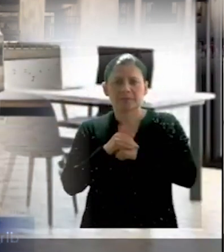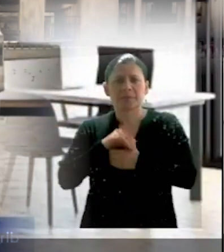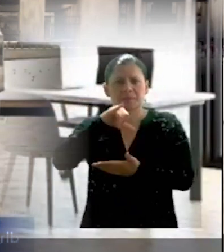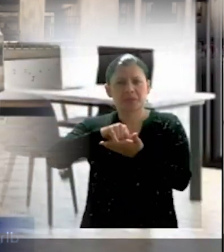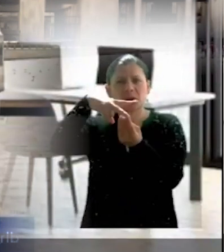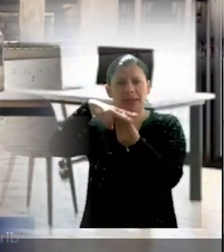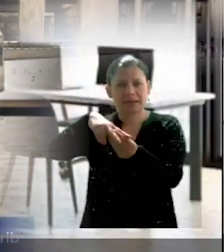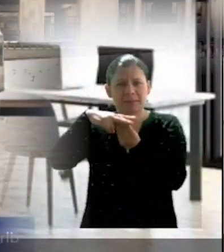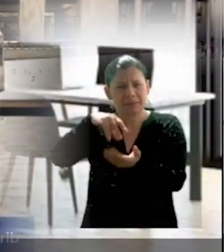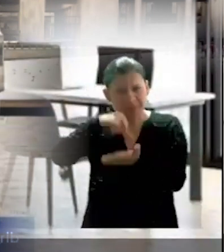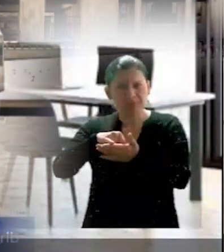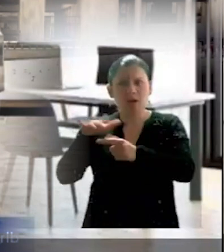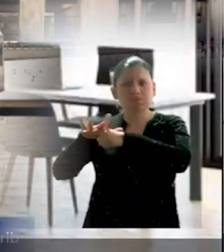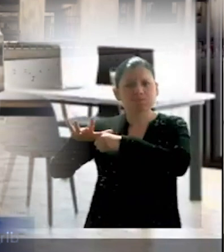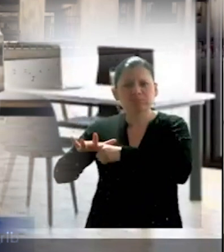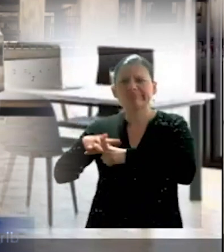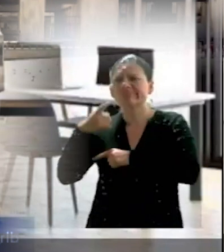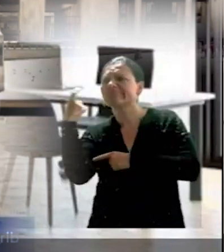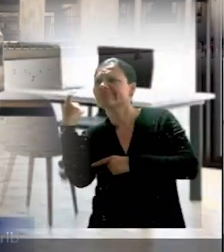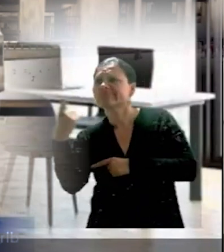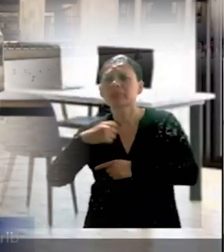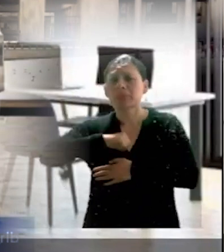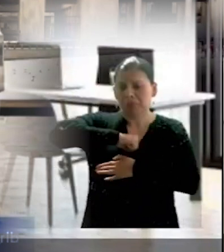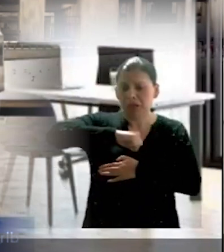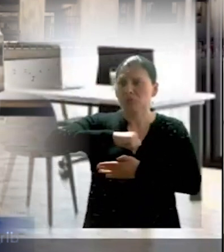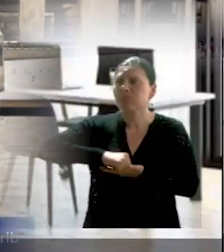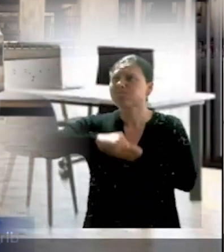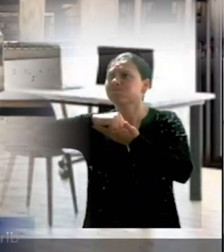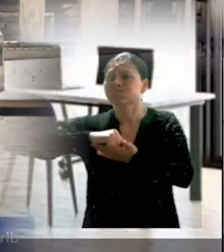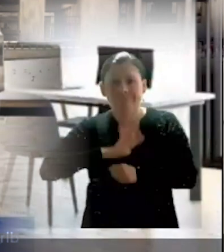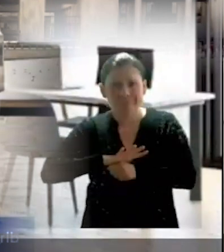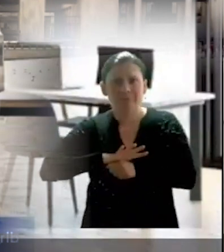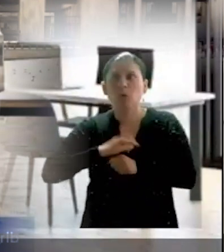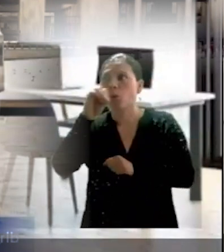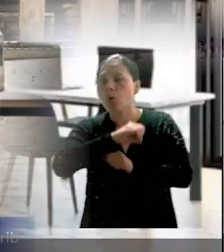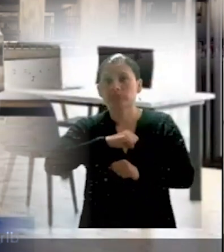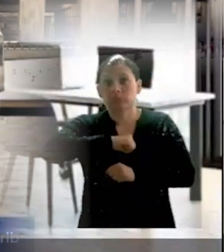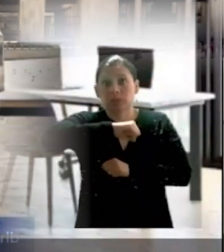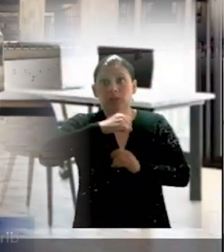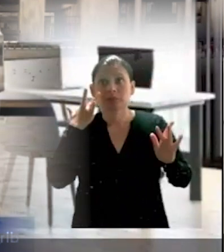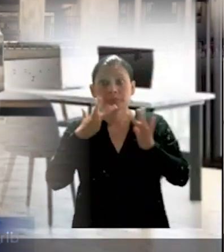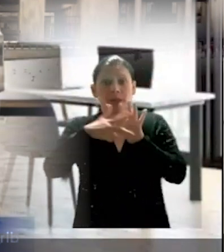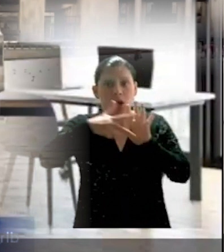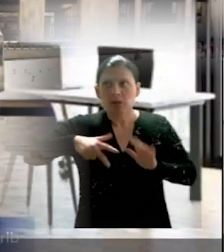todo en la búsqueda de esas garantías constitucionales que se reclamaban por ese mecanismo constitucional excepcional.